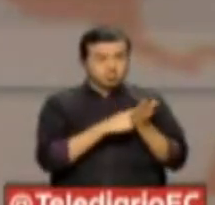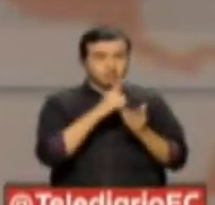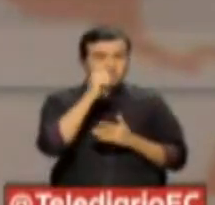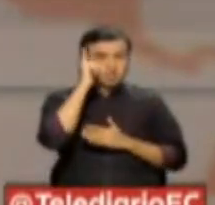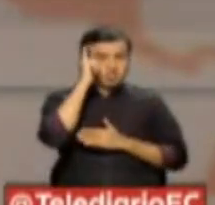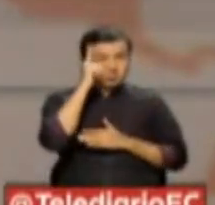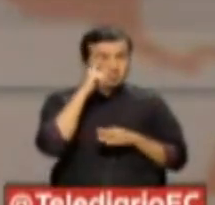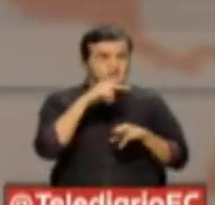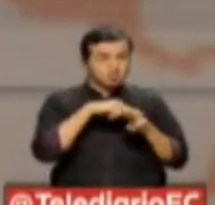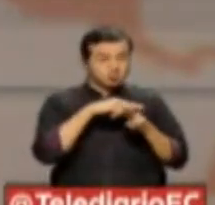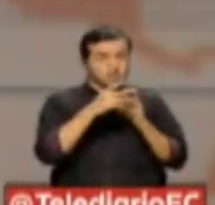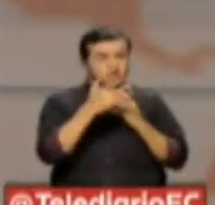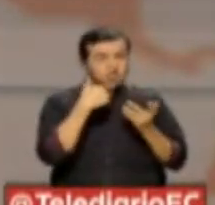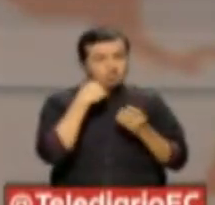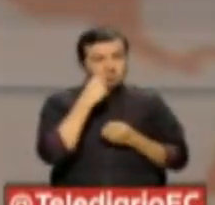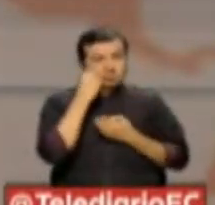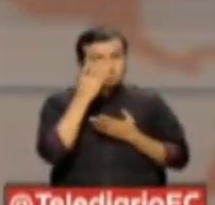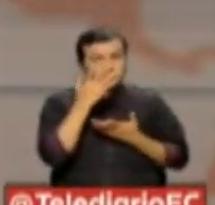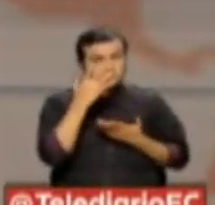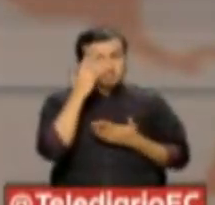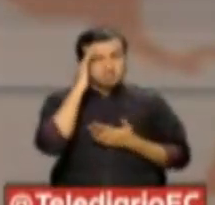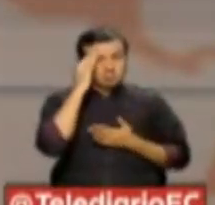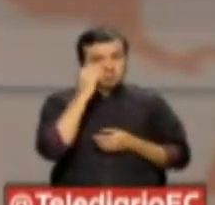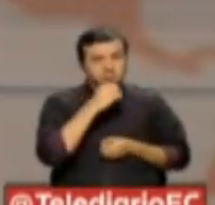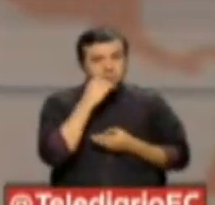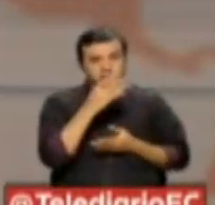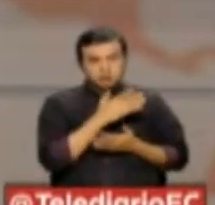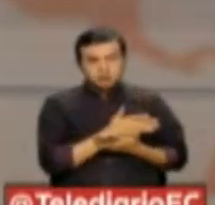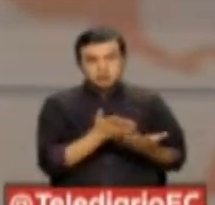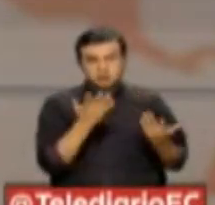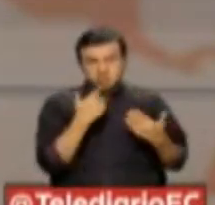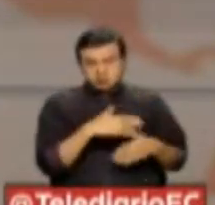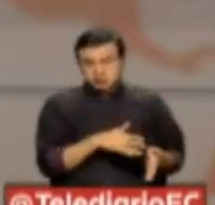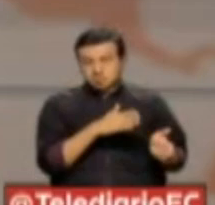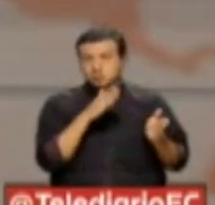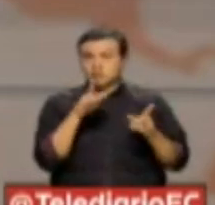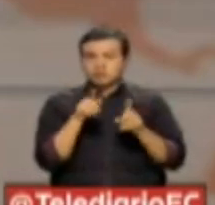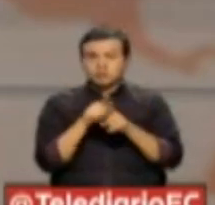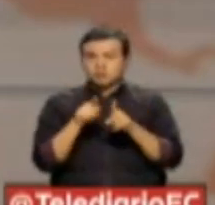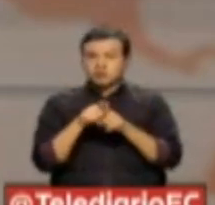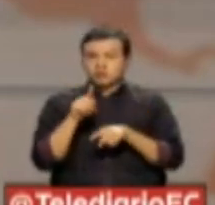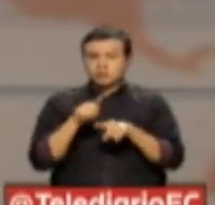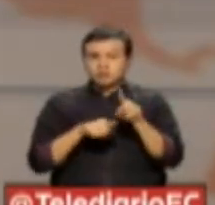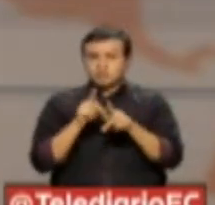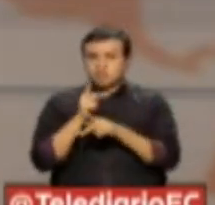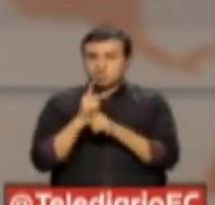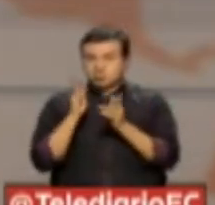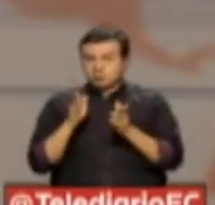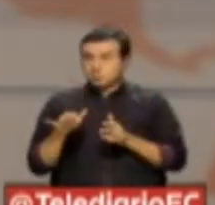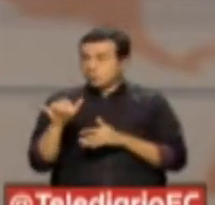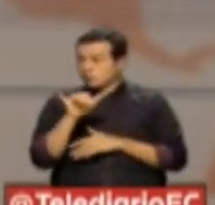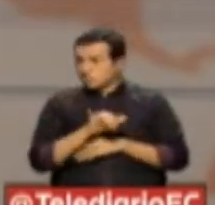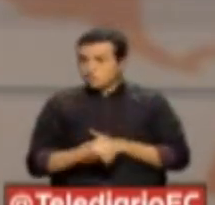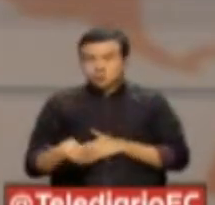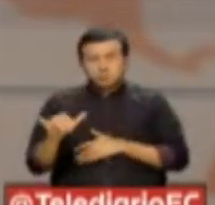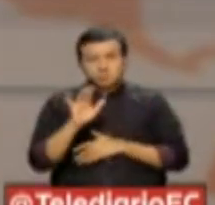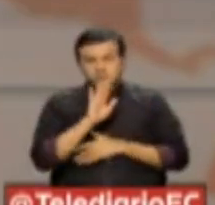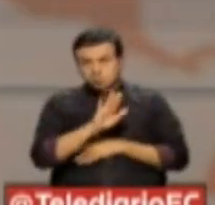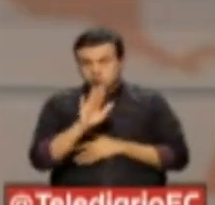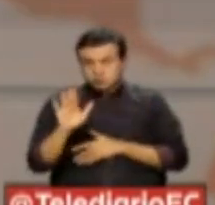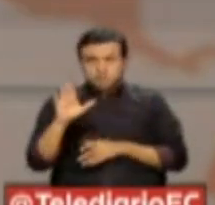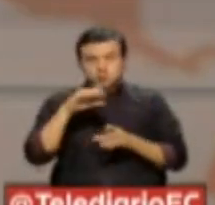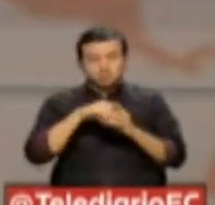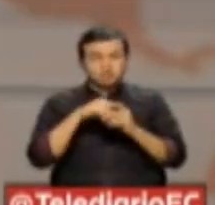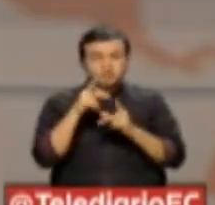dirigentes y les he transmitido estas preocupaciones y creo que el resto de colegas concejales hacen lo propio en el